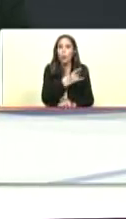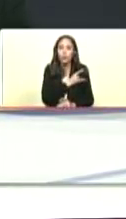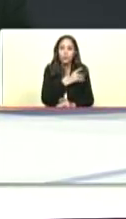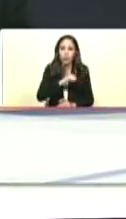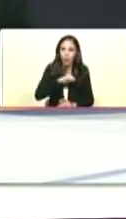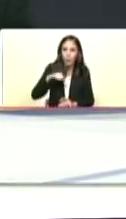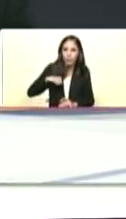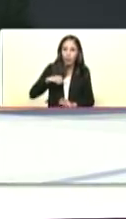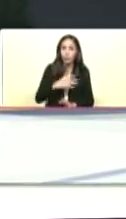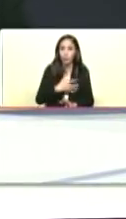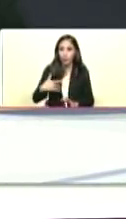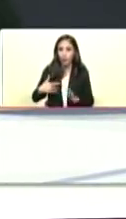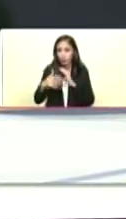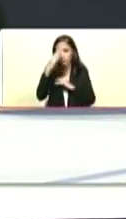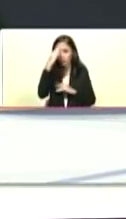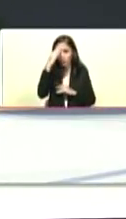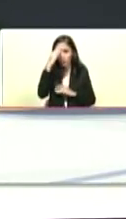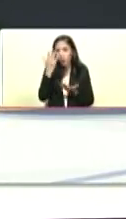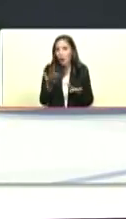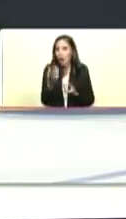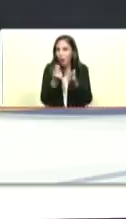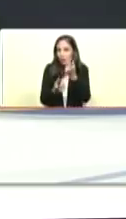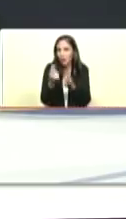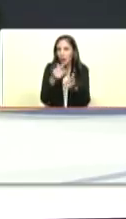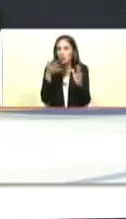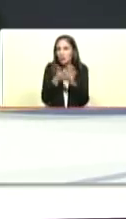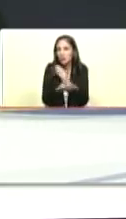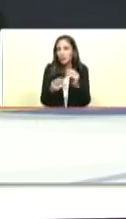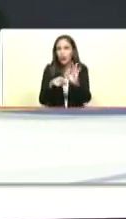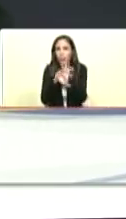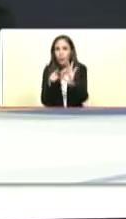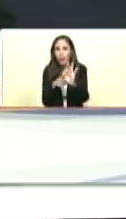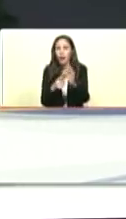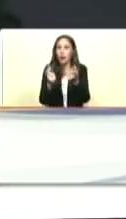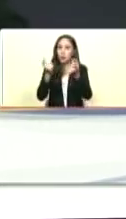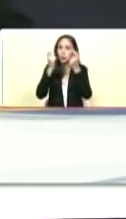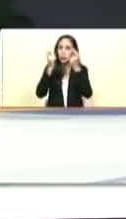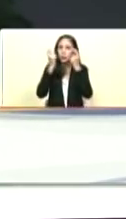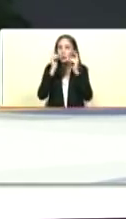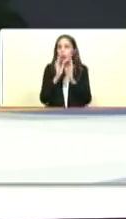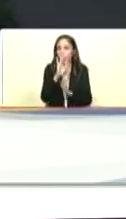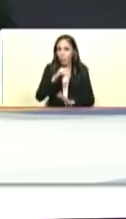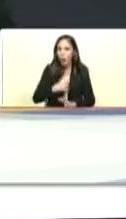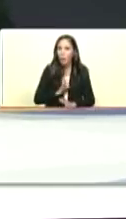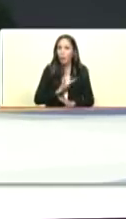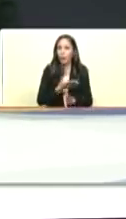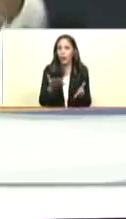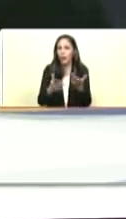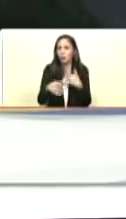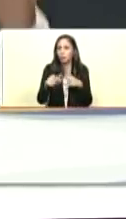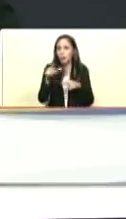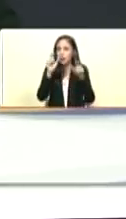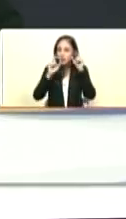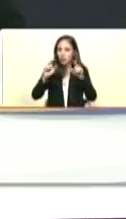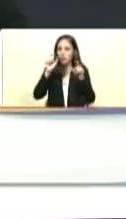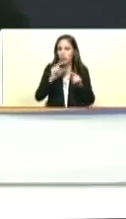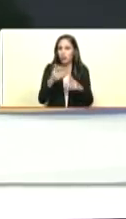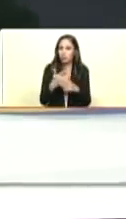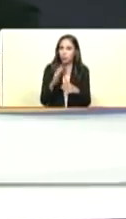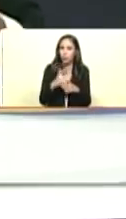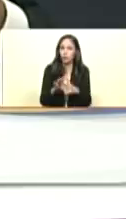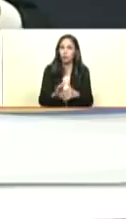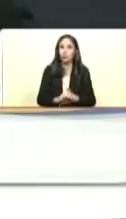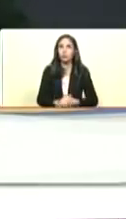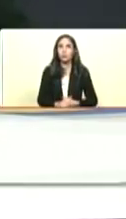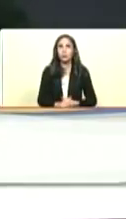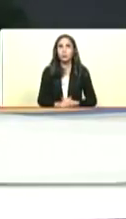fortalecer una capacidad de ingreso, utilizar el minado como una fuente que rompa con esa instrucción que usted nos daba, romper con el modelo